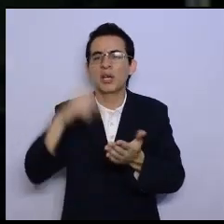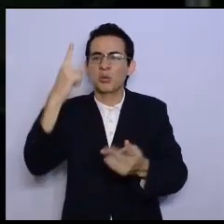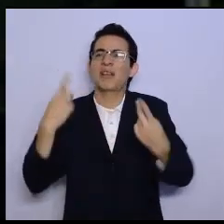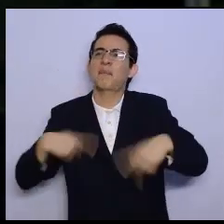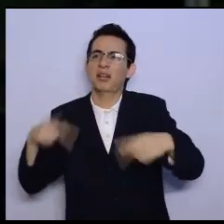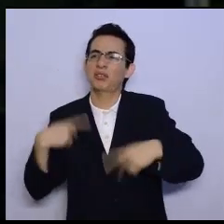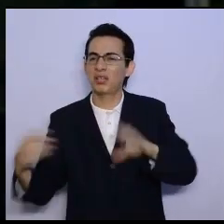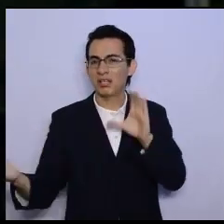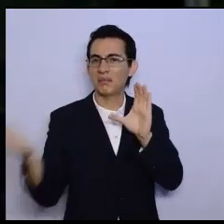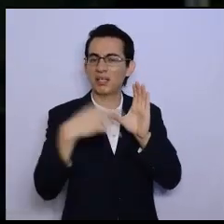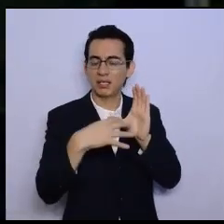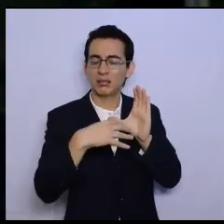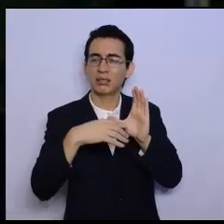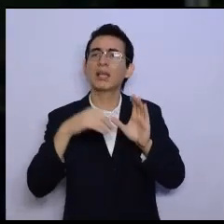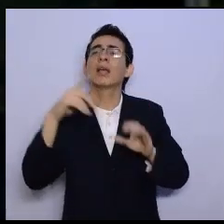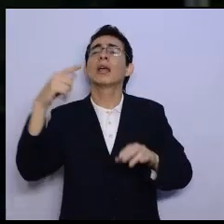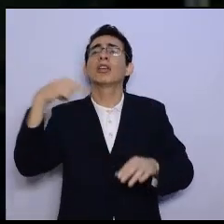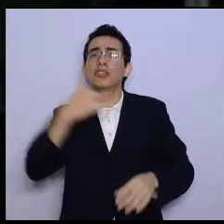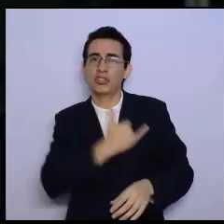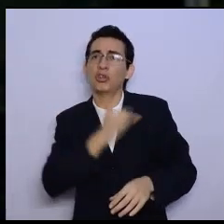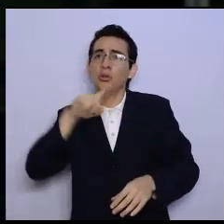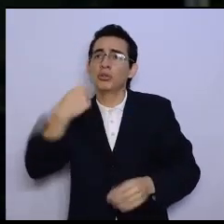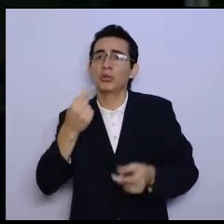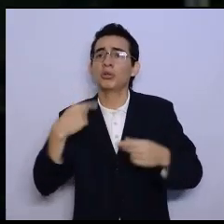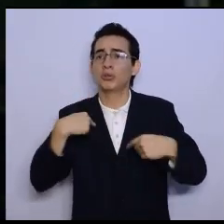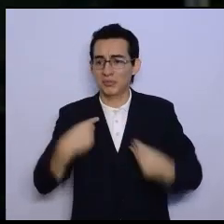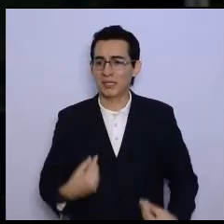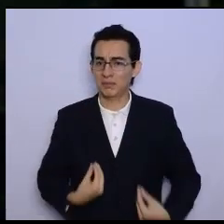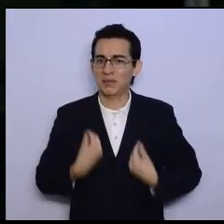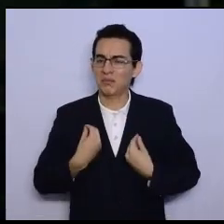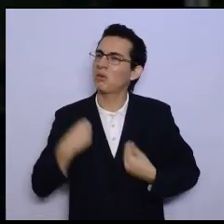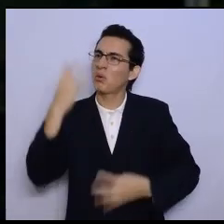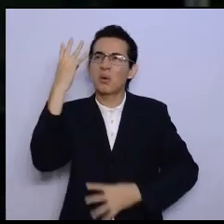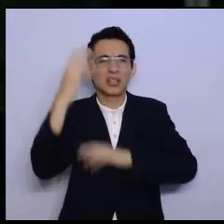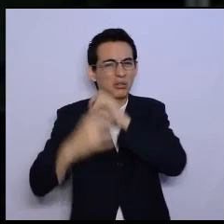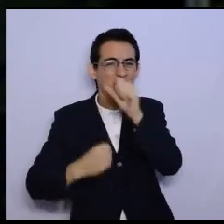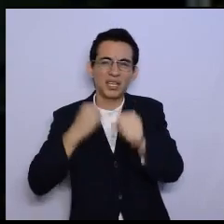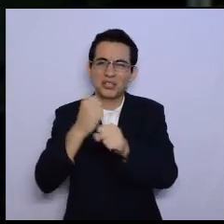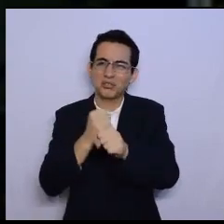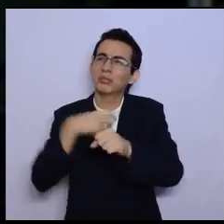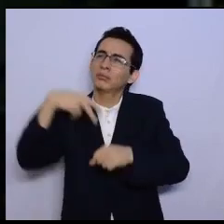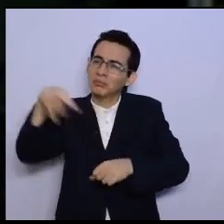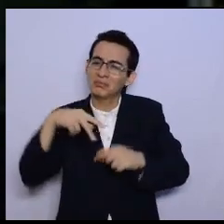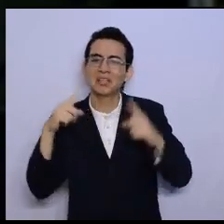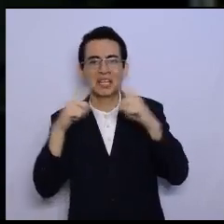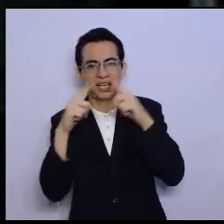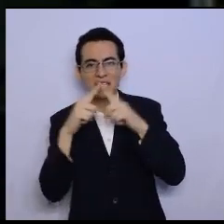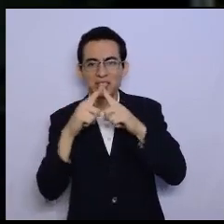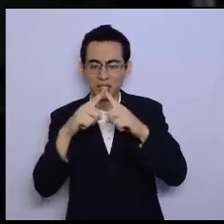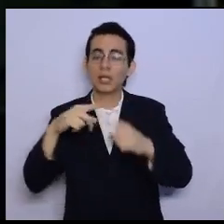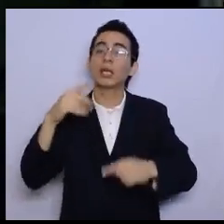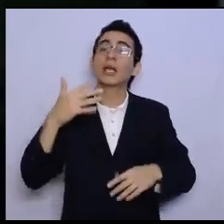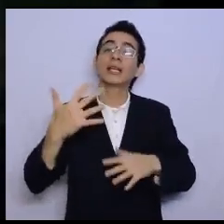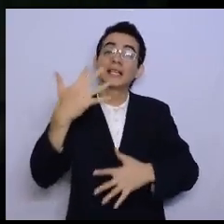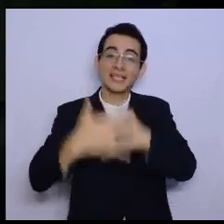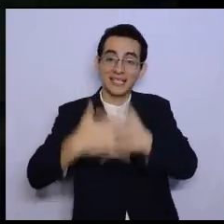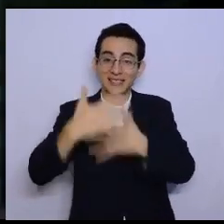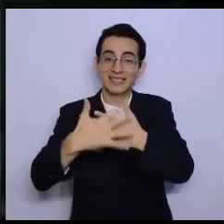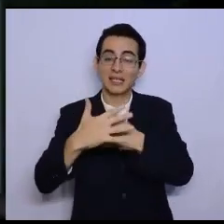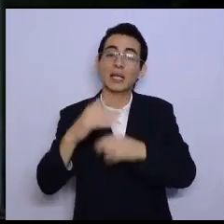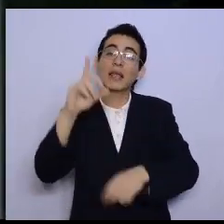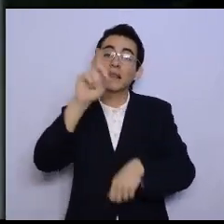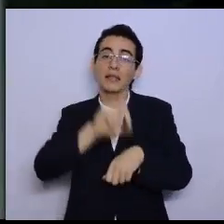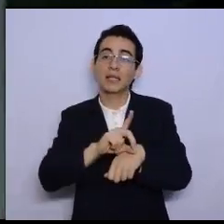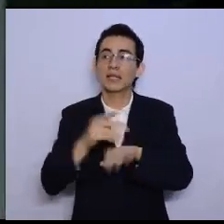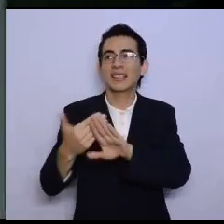leer. Dice: amado pastor, soy miembro de Casa de Oración desde hace 4 años. Hace 15 días me detectaron un tumor